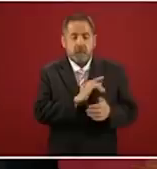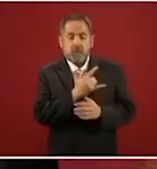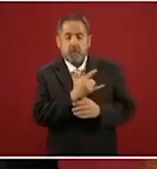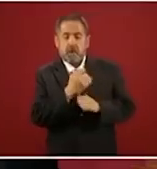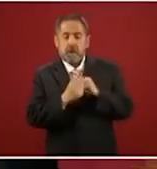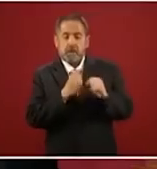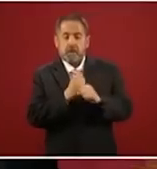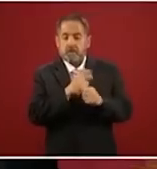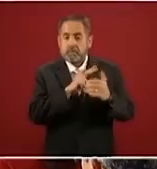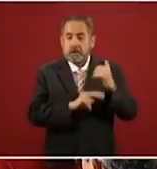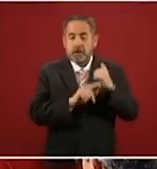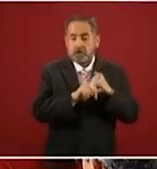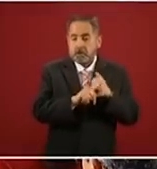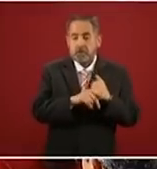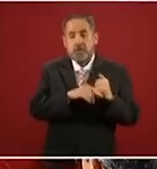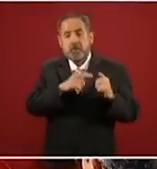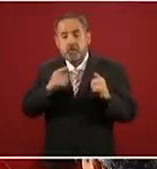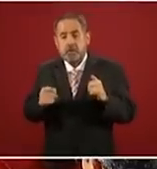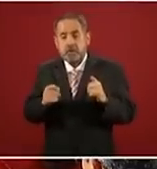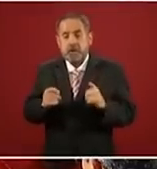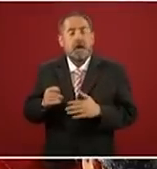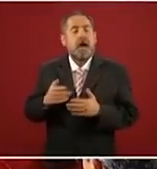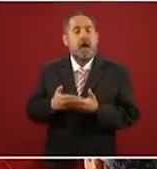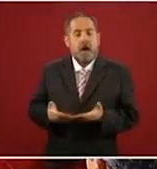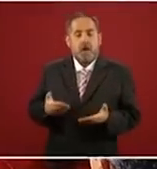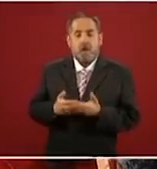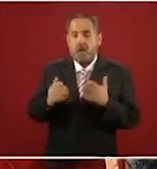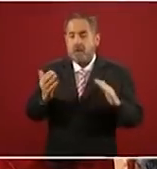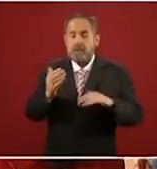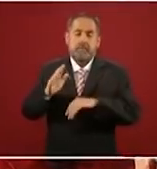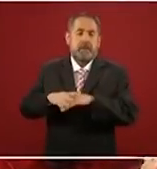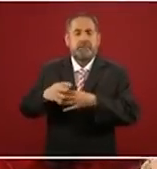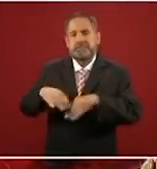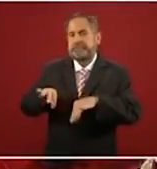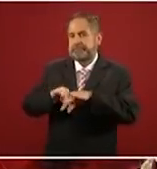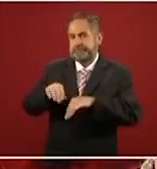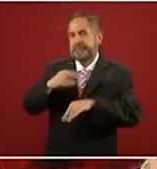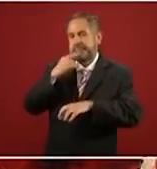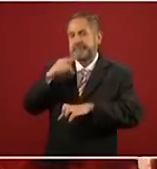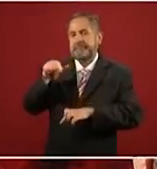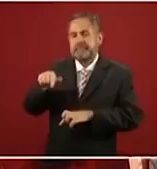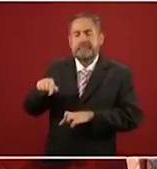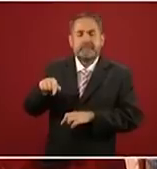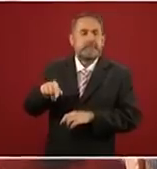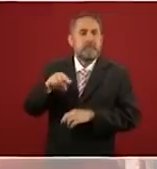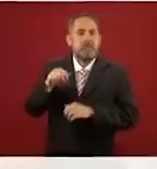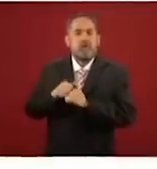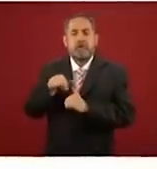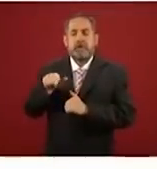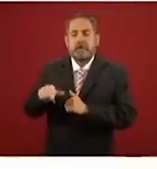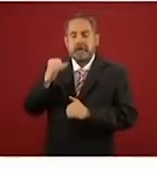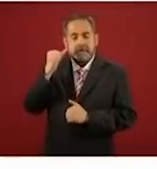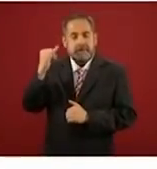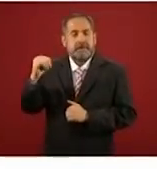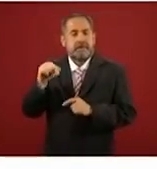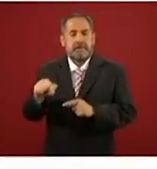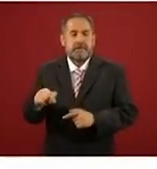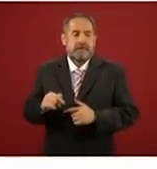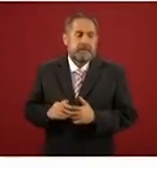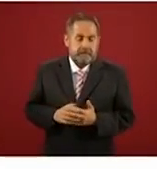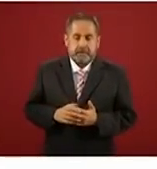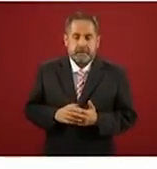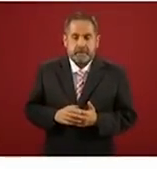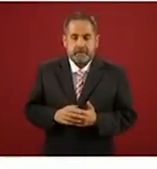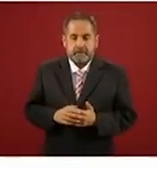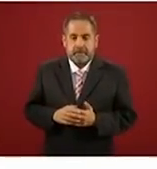2018 todavía resulta más significativo e incluso con este parámetro no se